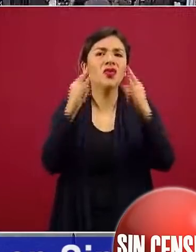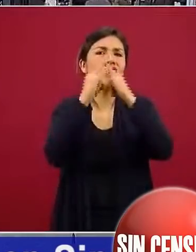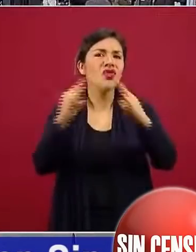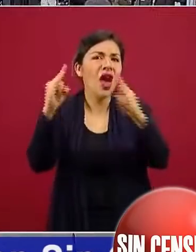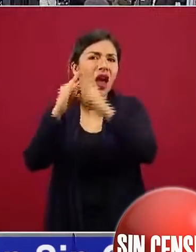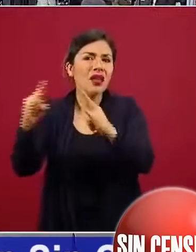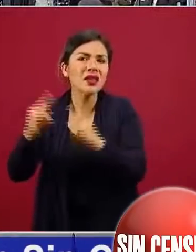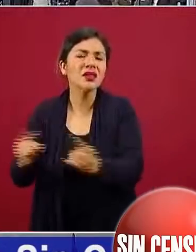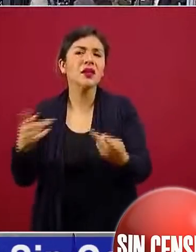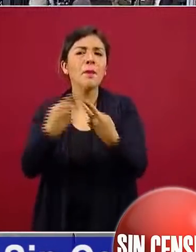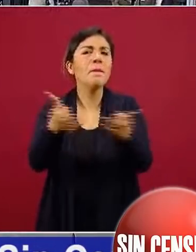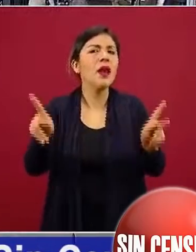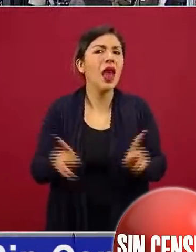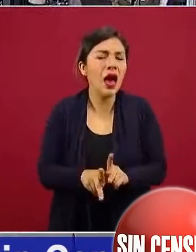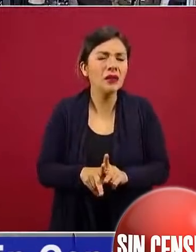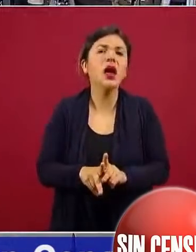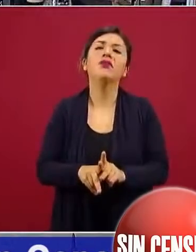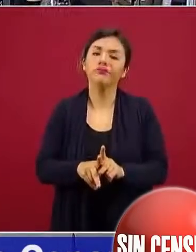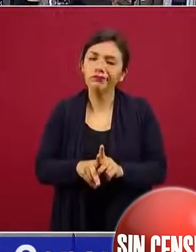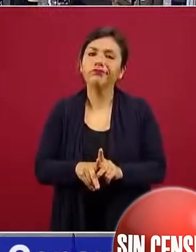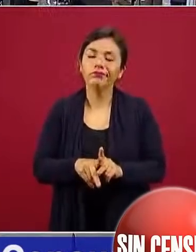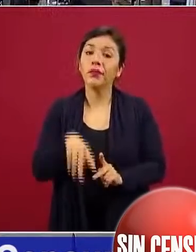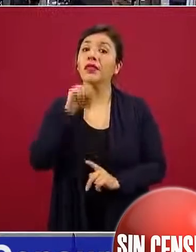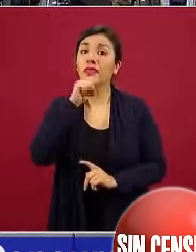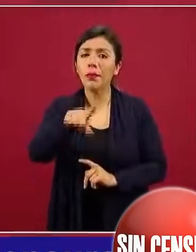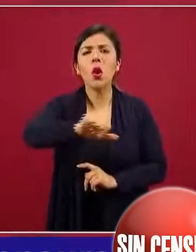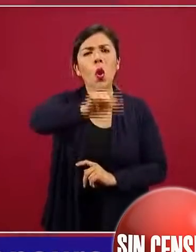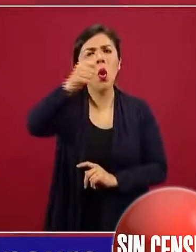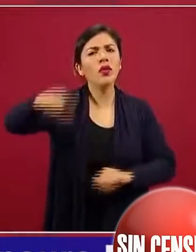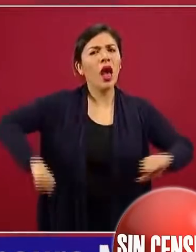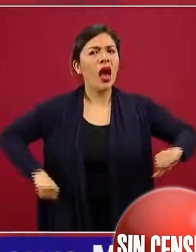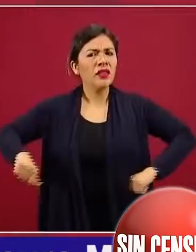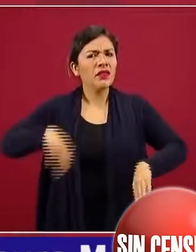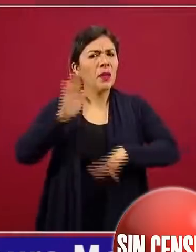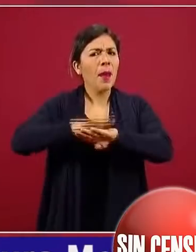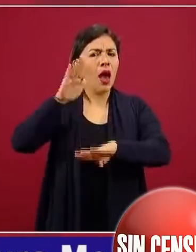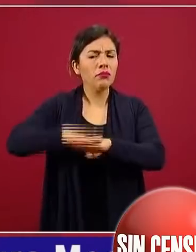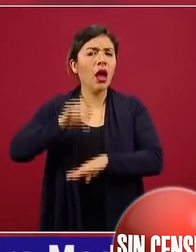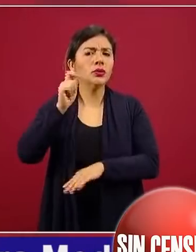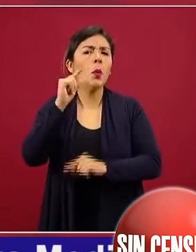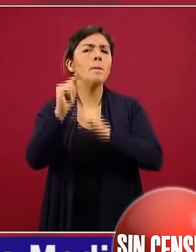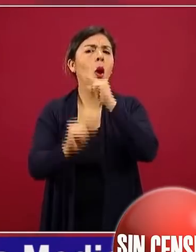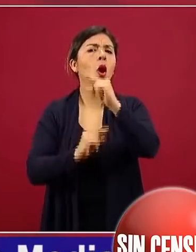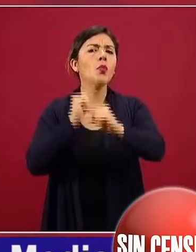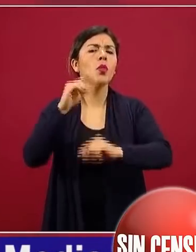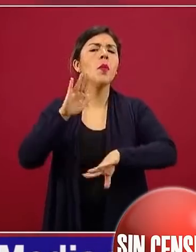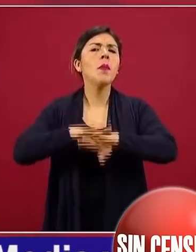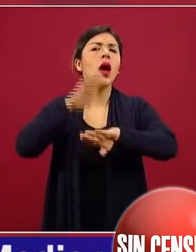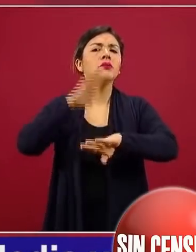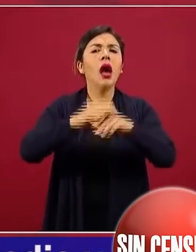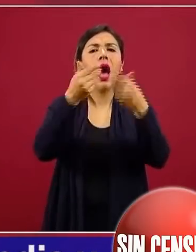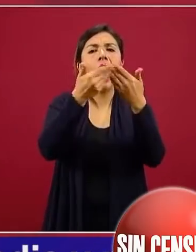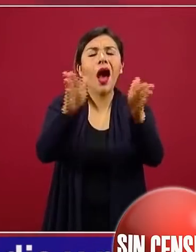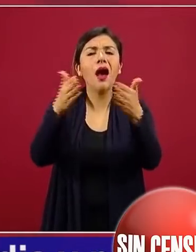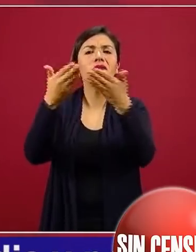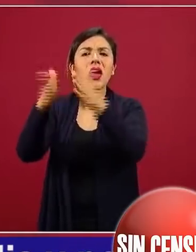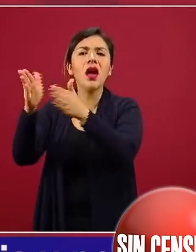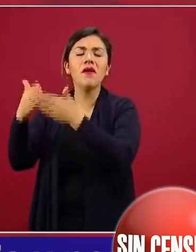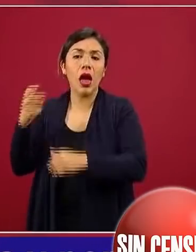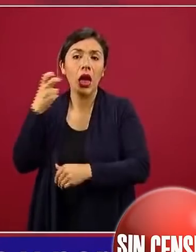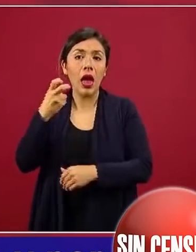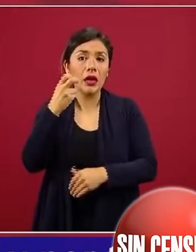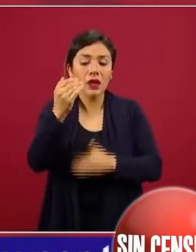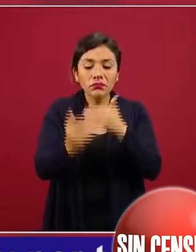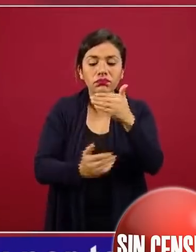tianguis, en una plaza pública y eventualmente en otras actividades que progresivamente se irán abriendo durante